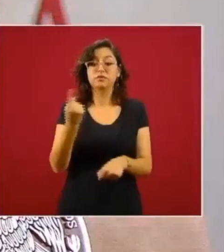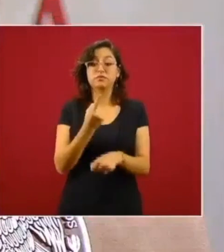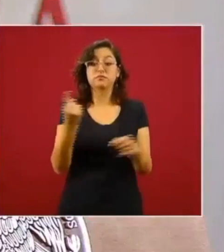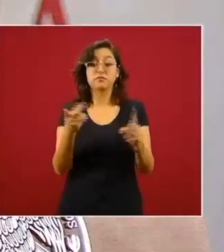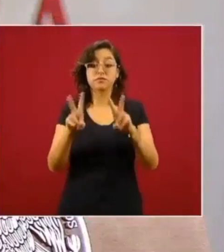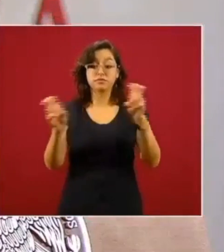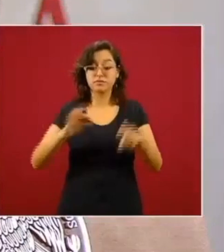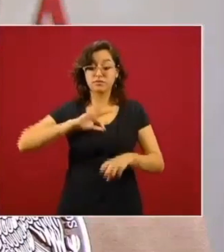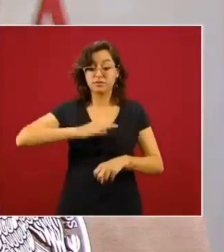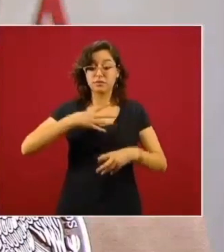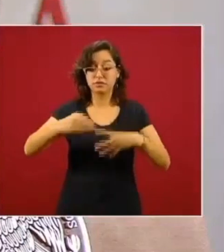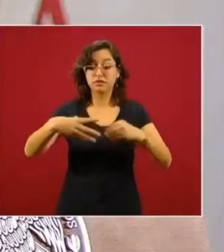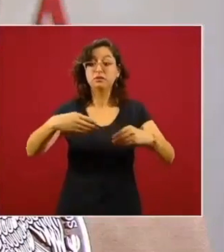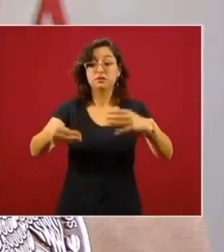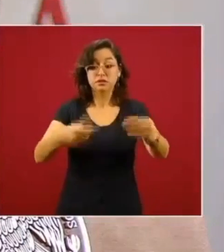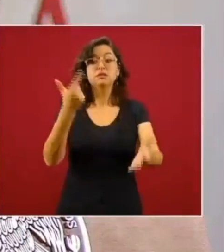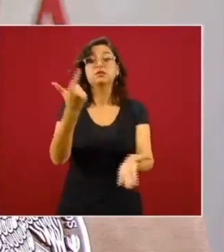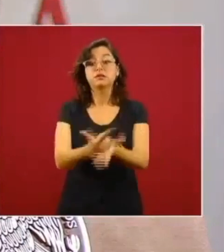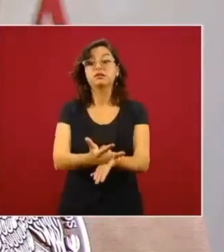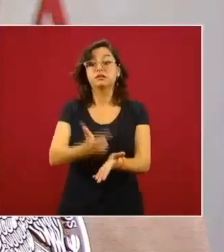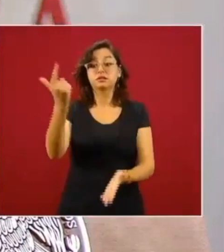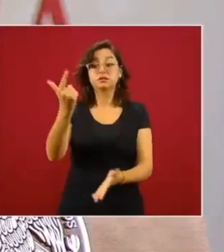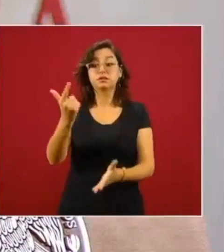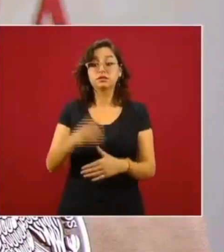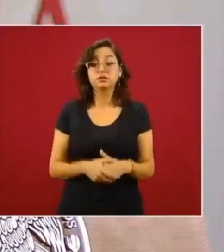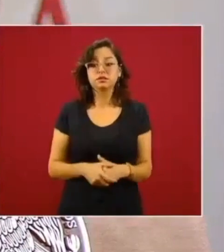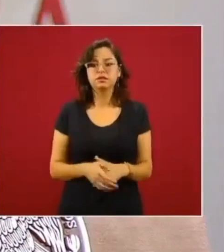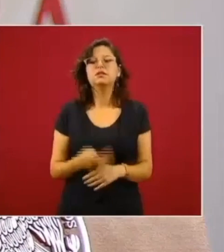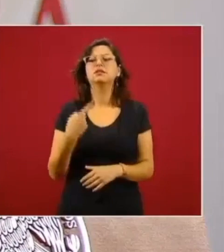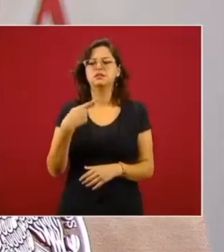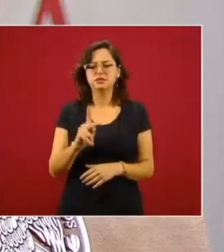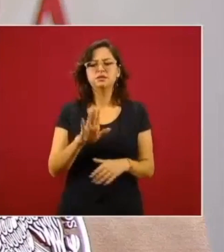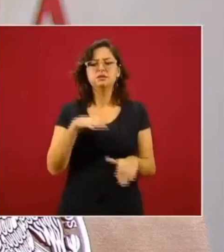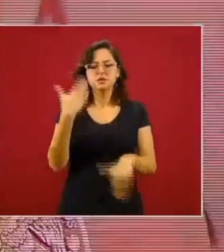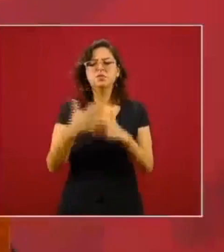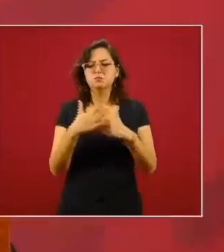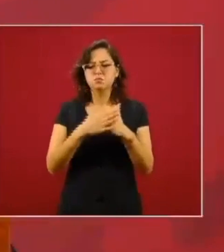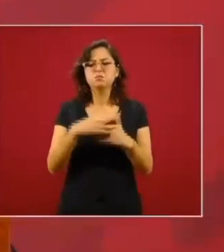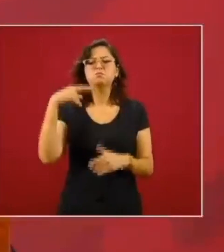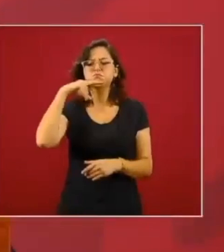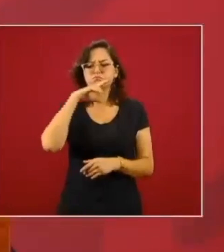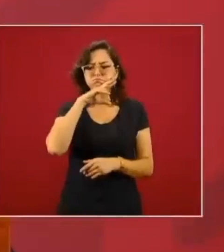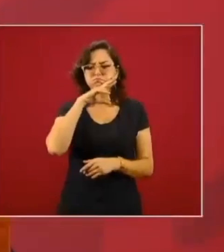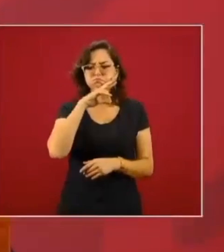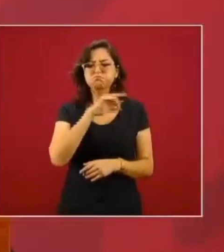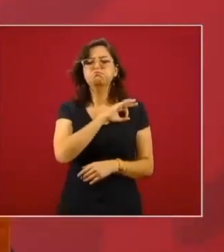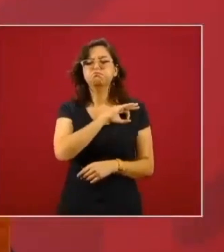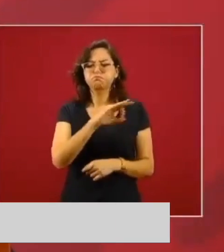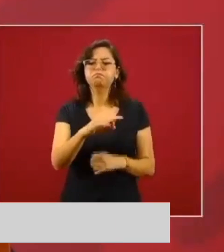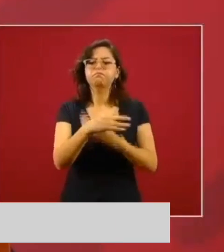que ha tenido el país frente a la pandemia del COVID-19, la cual terminó hasta el momento con la vida de